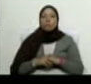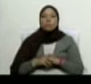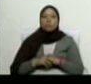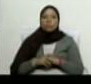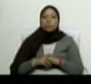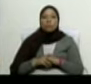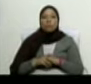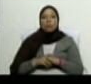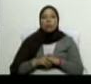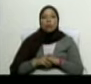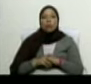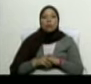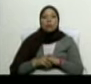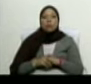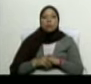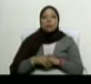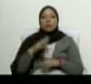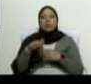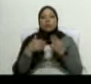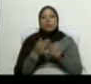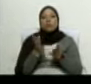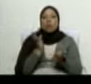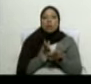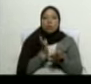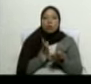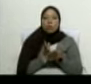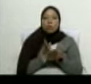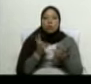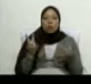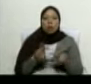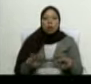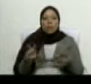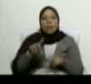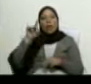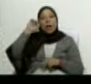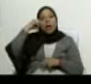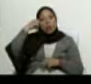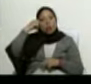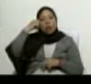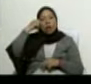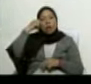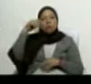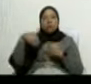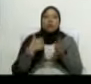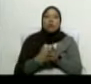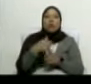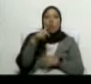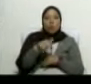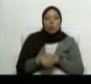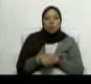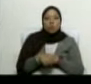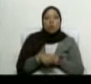el aniversario de la Escuela Venezolana de Planificación. Debemos recordar que estamos llegando el día de hoy a